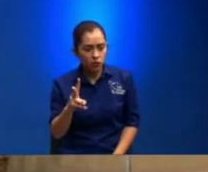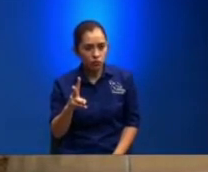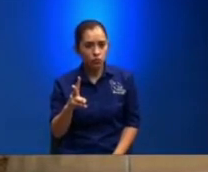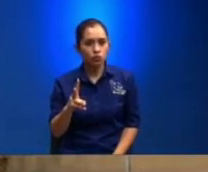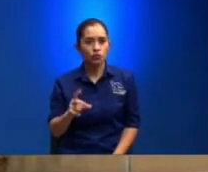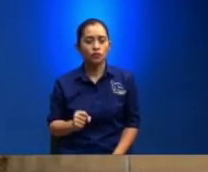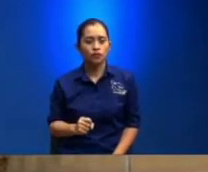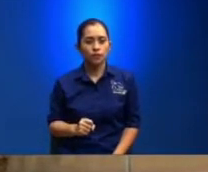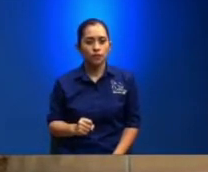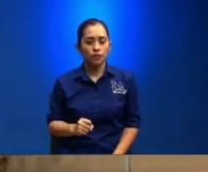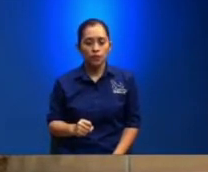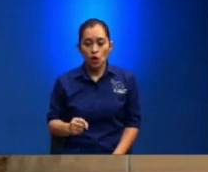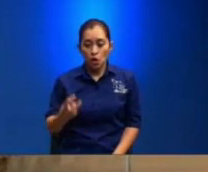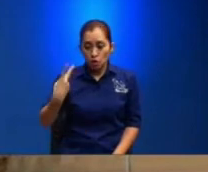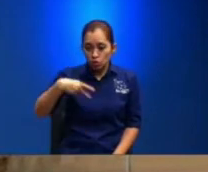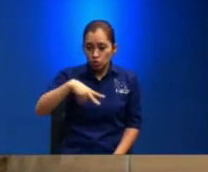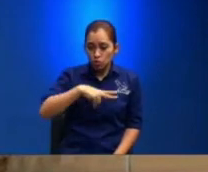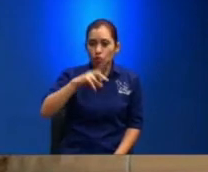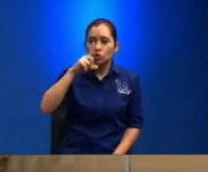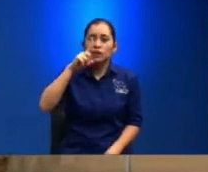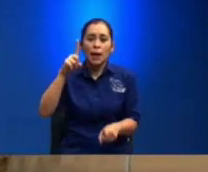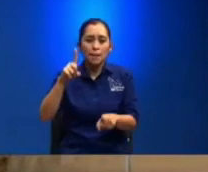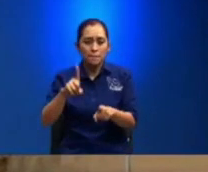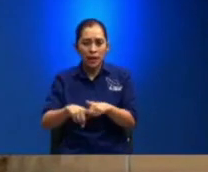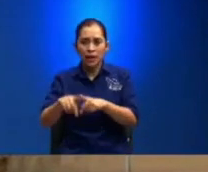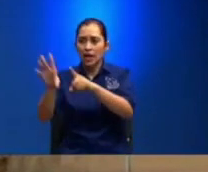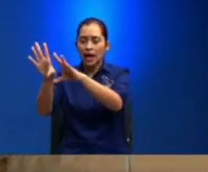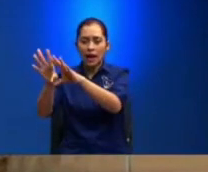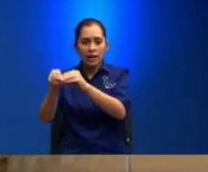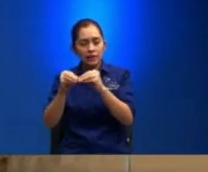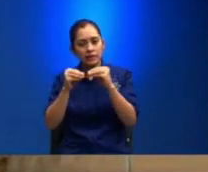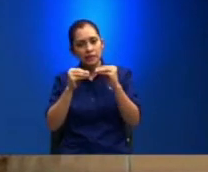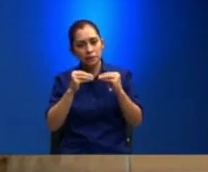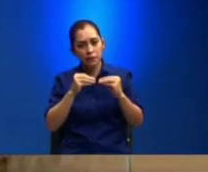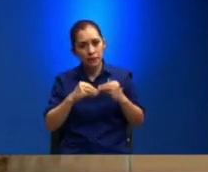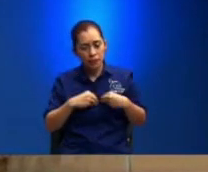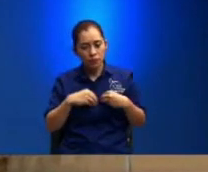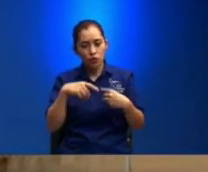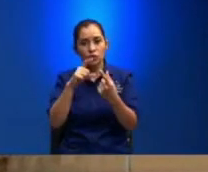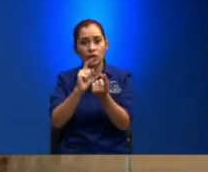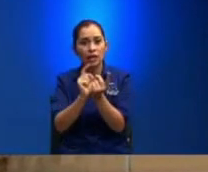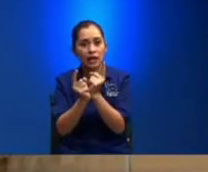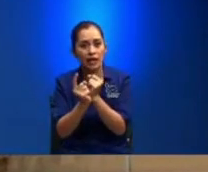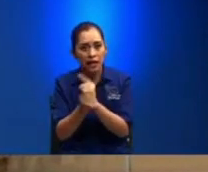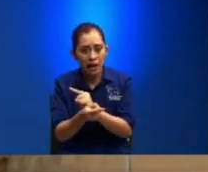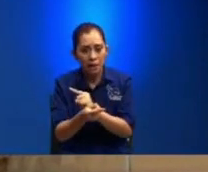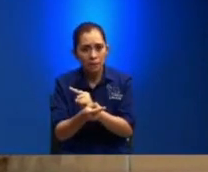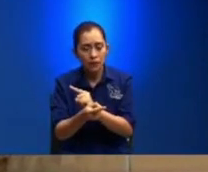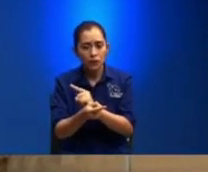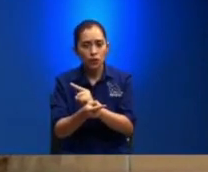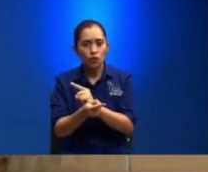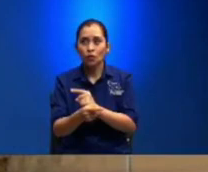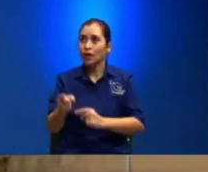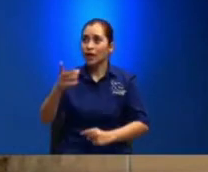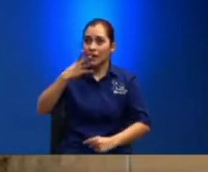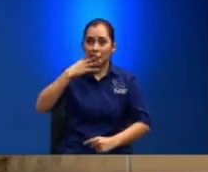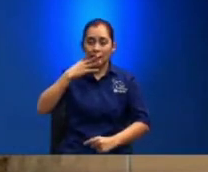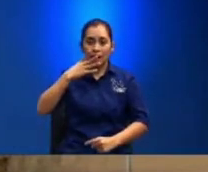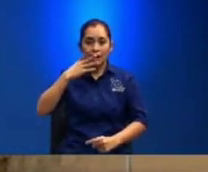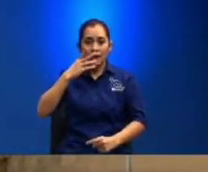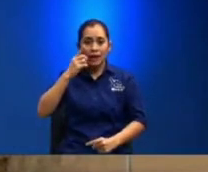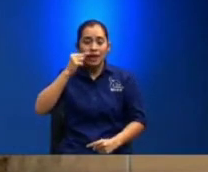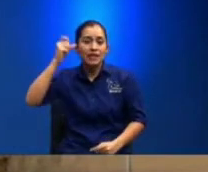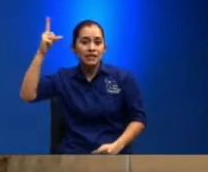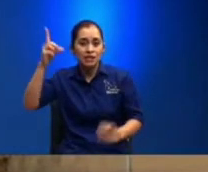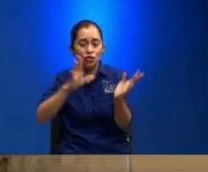aceptamos a cristo aceptamos la sustitución que él está haciendo nosotros todo lo que éste le toca y yo lo va a pagar